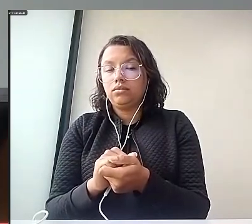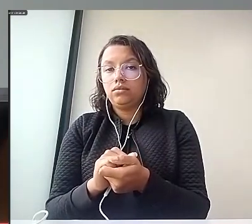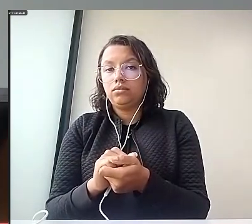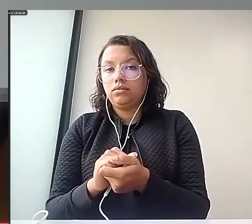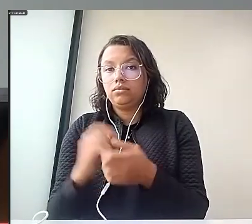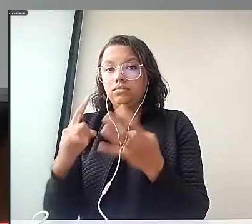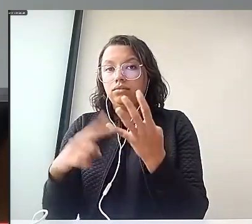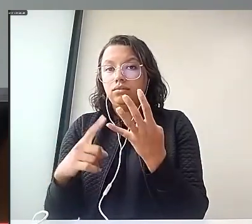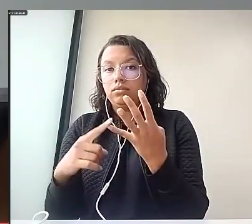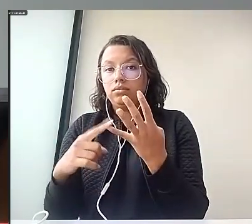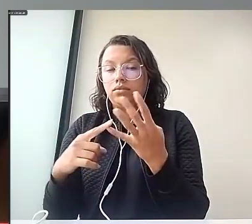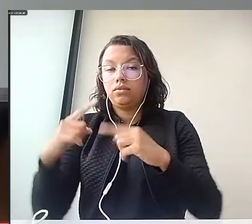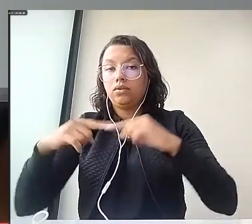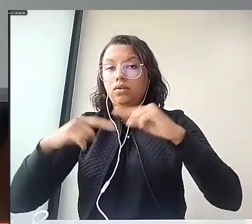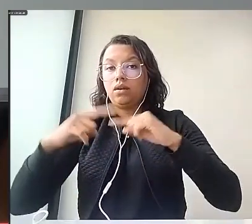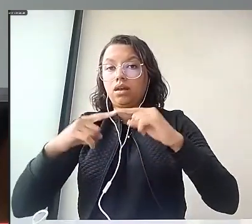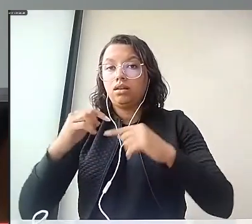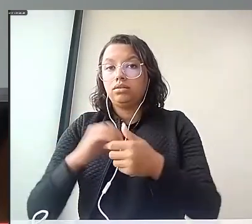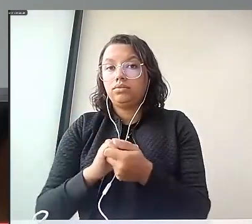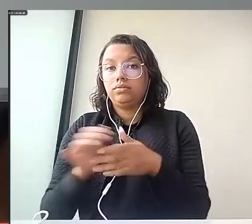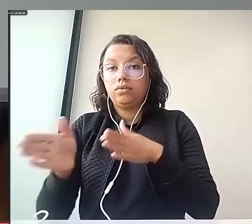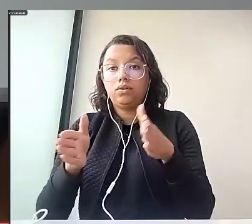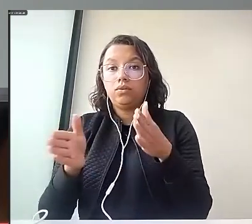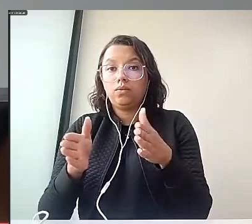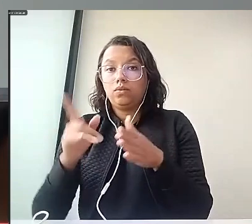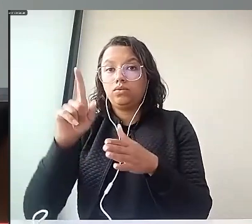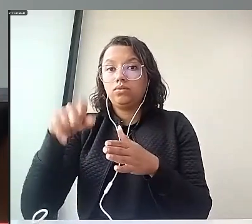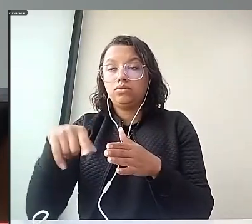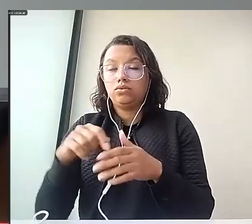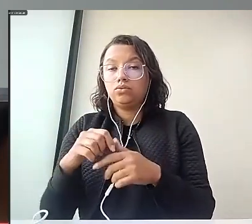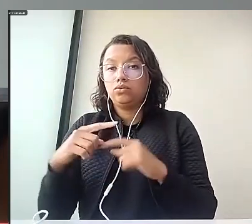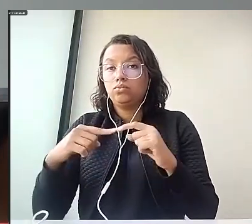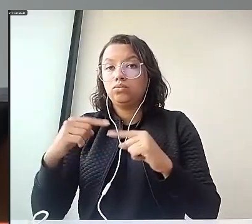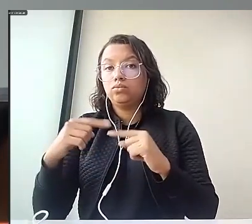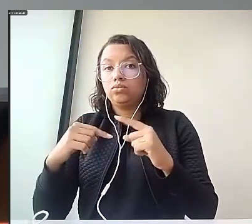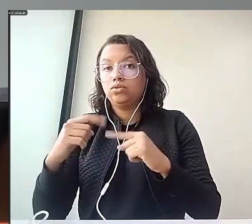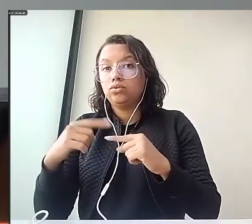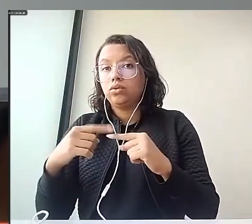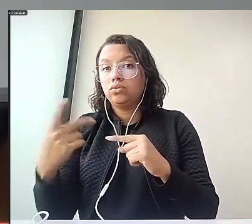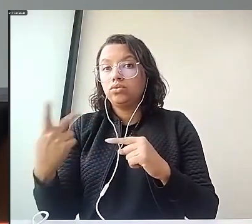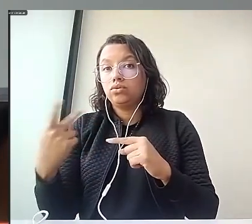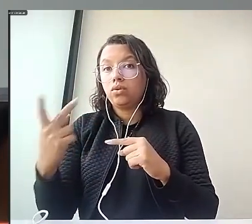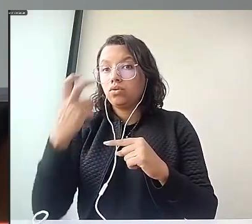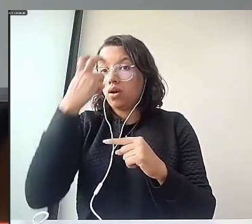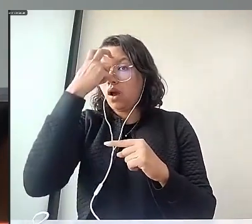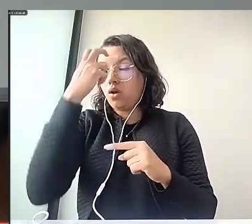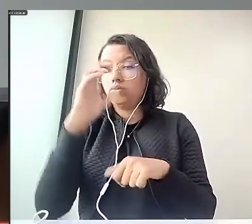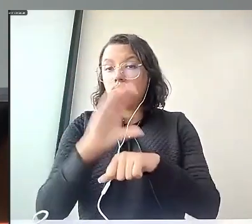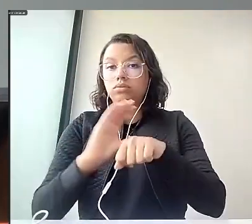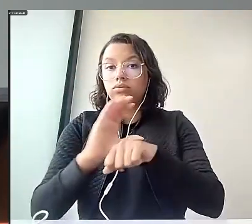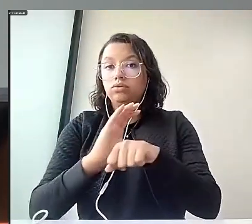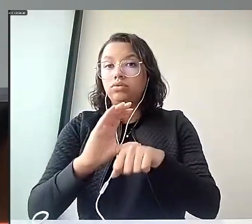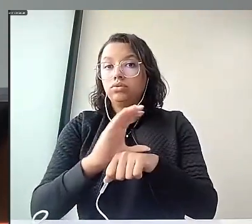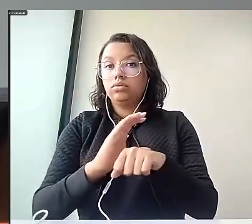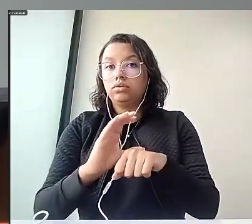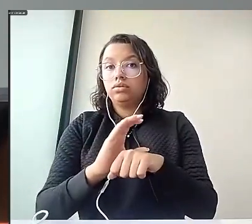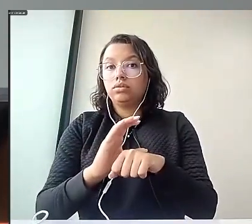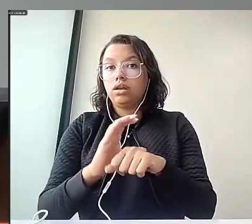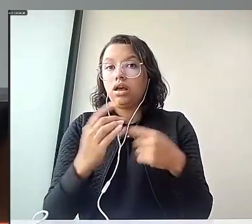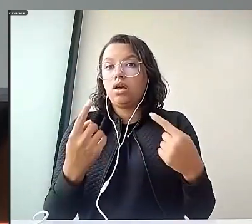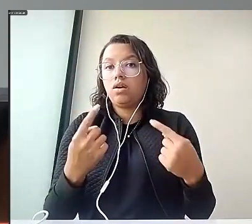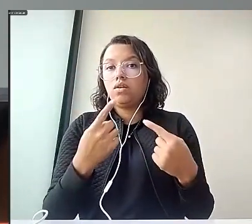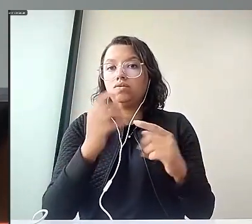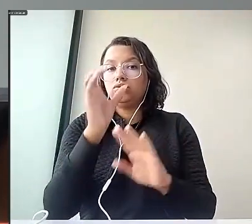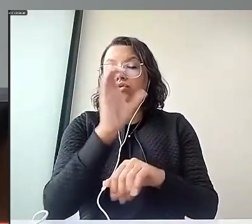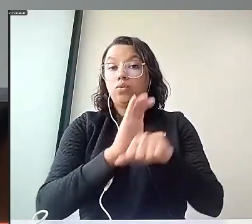Cuarto elemento en cuanto a la substancia de nuestra cultura constitucional, un constitucionalismo de